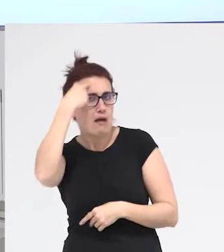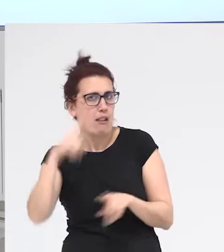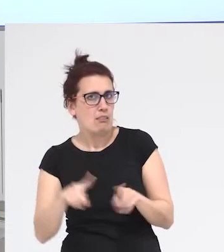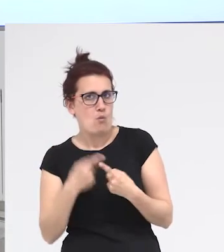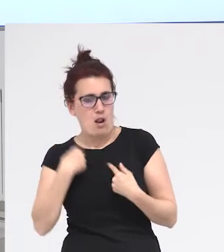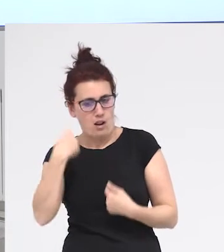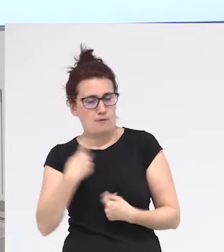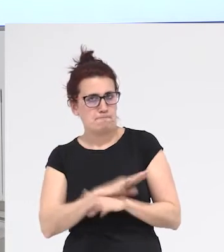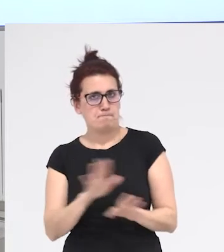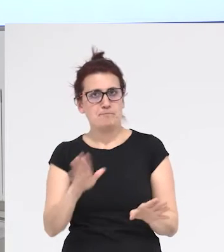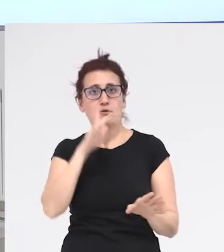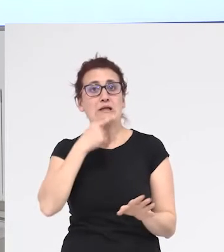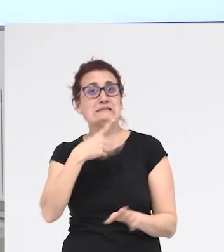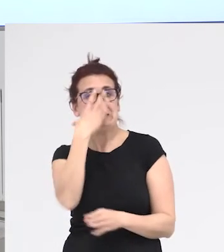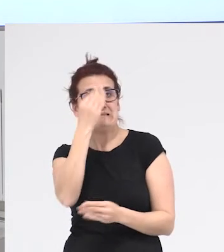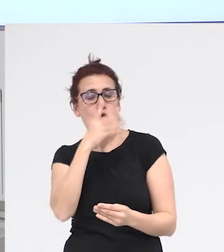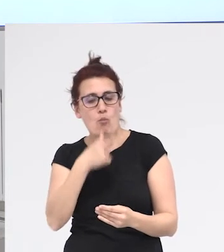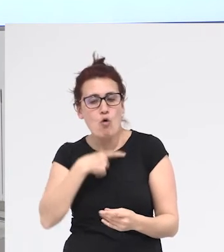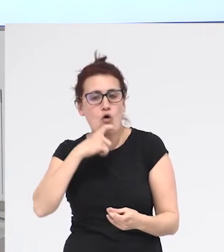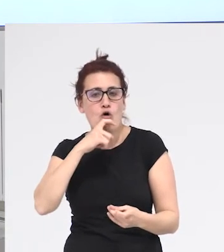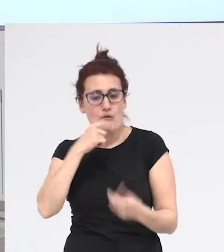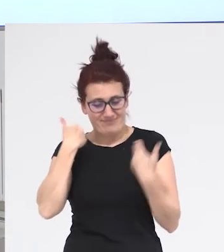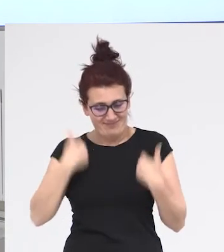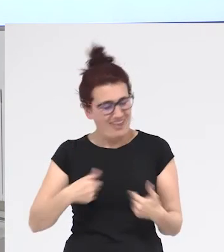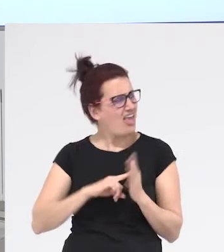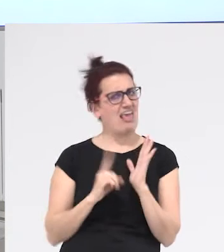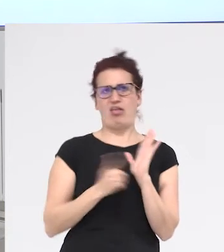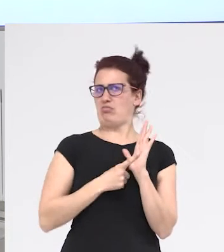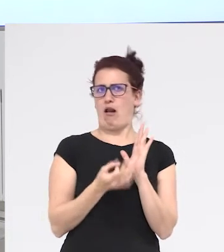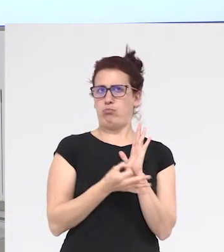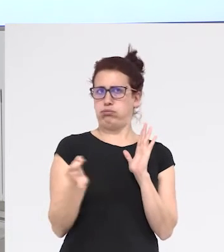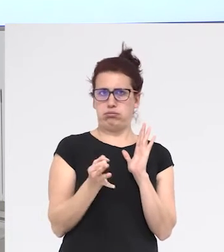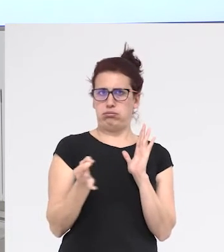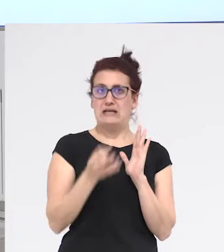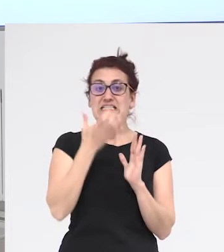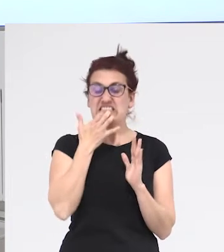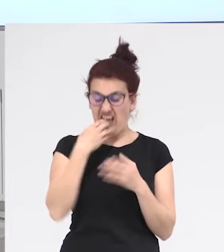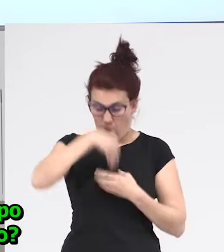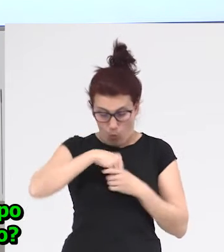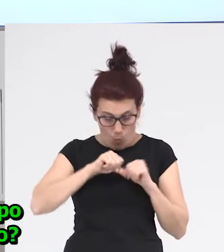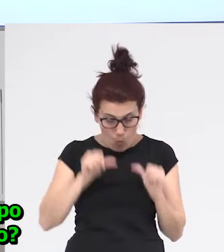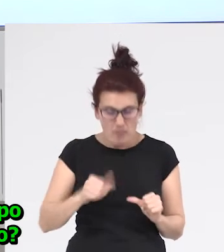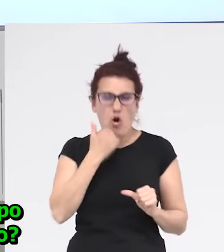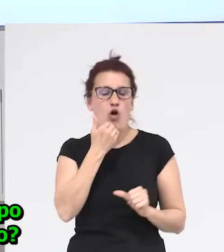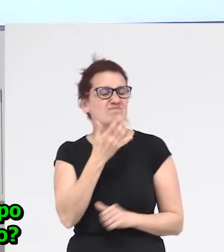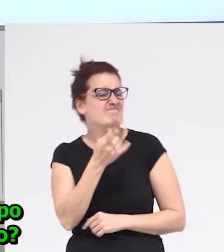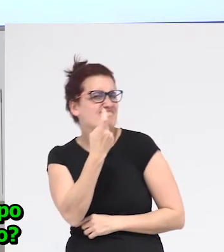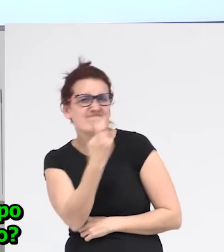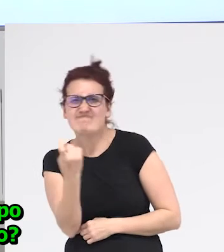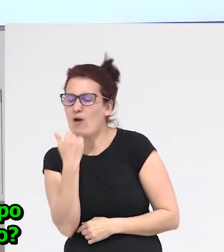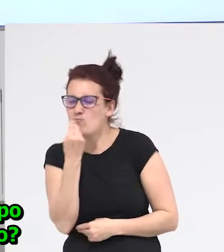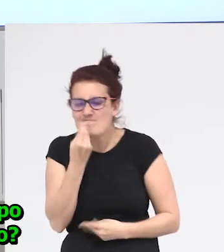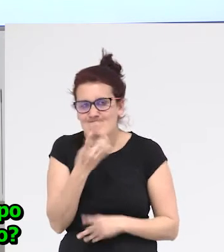Entonces se entiende como el cuerpo como una cosa íntegra y si algo falta dentro de esa integridad, bueno, pues ahí diríamos que